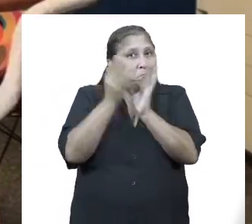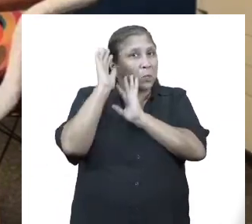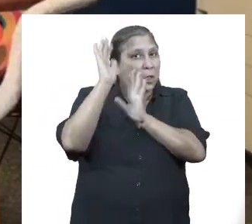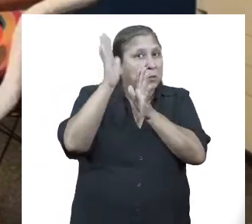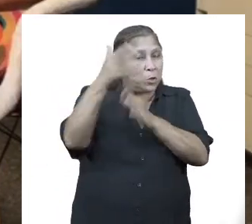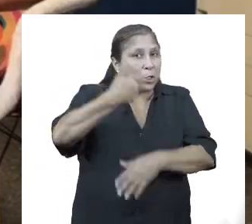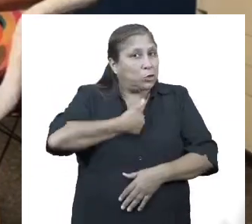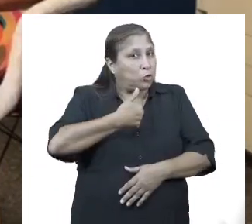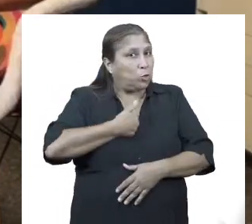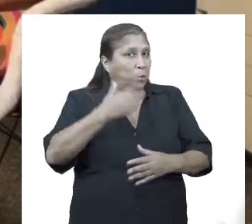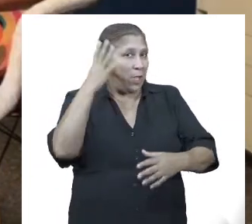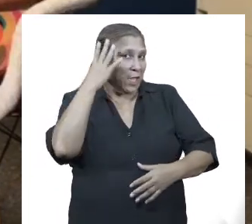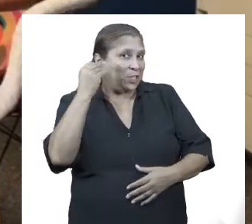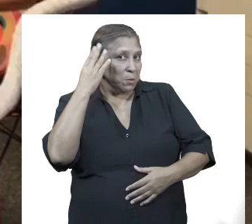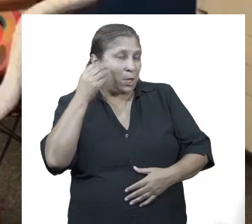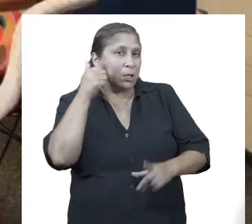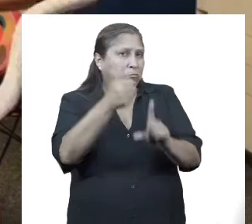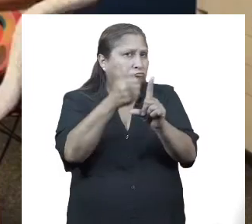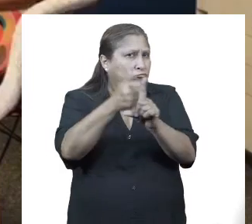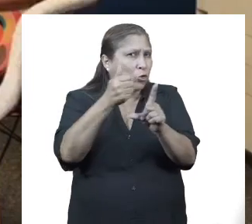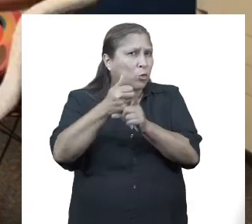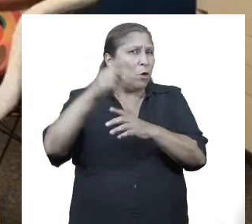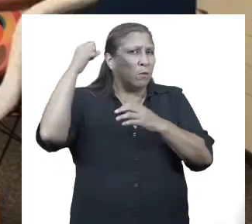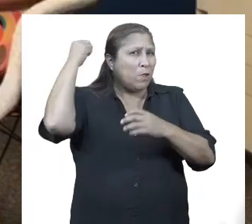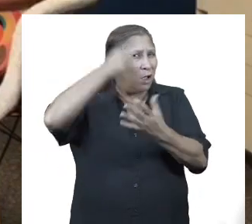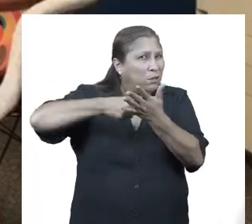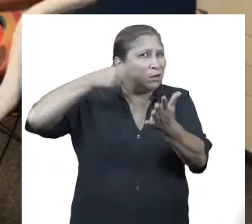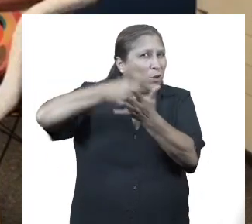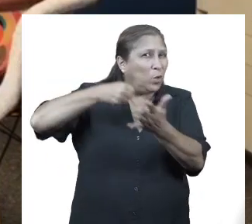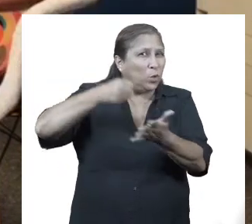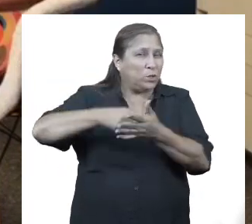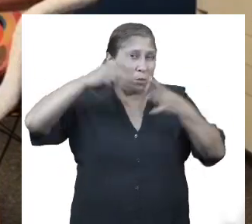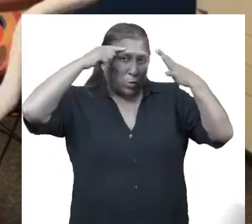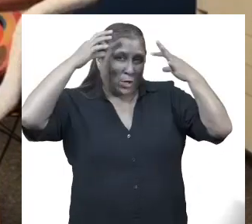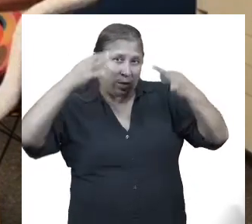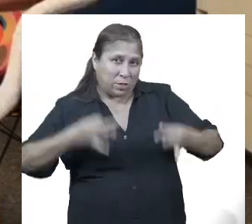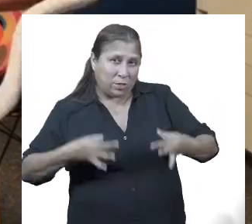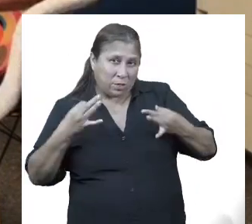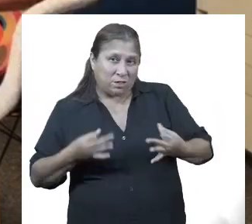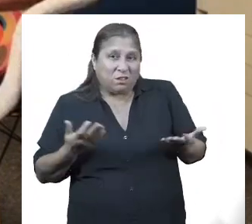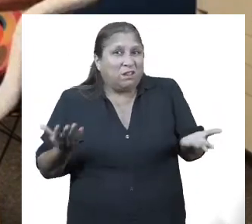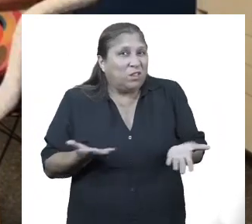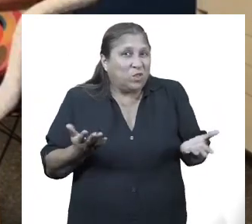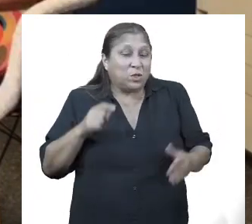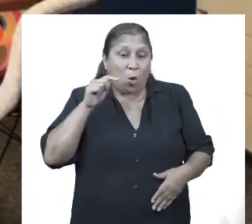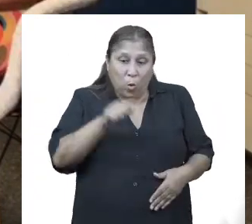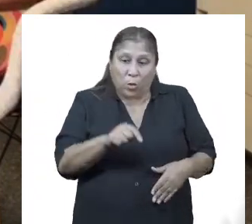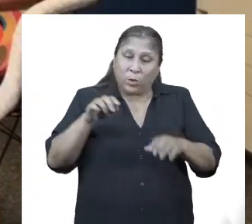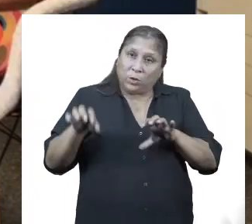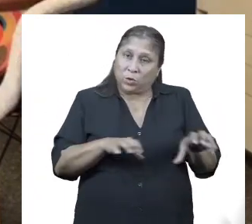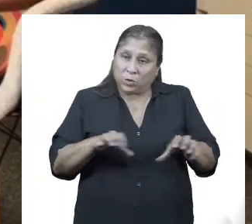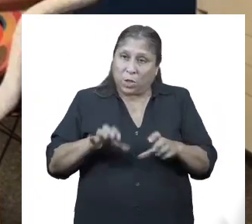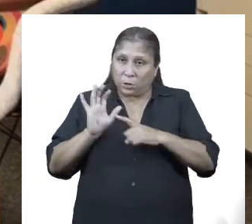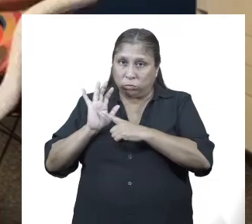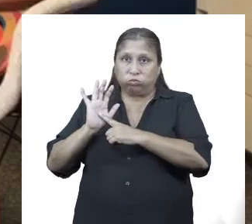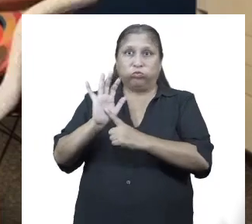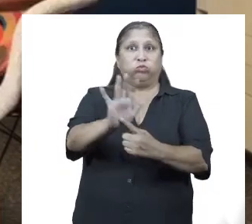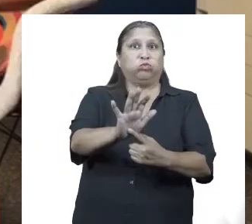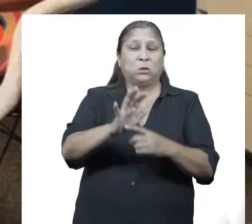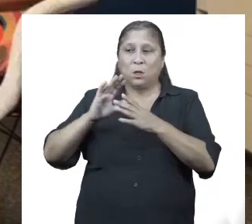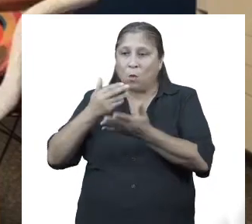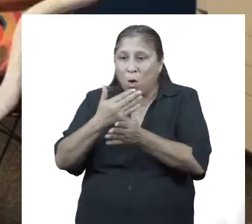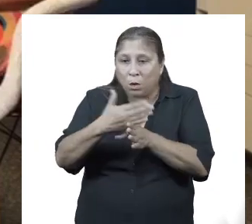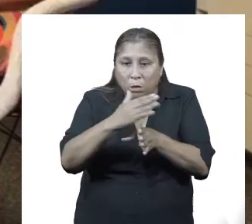es sus vivencias y su lucha por acceder a este derecho a decidir. Entonces, cuando esto se hace visible, cuando se